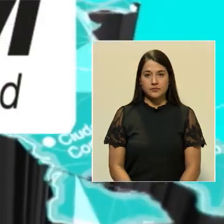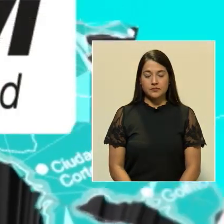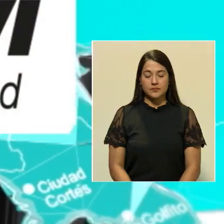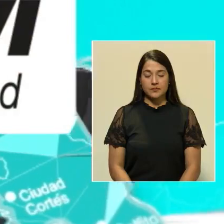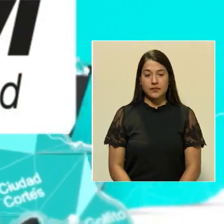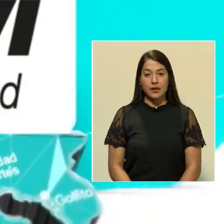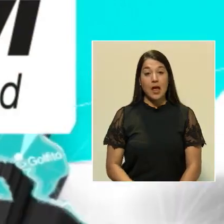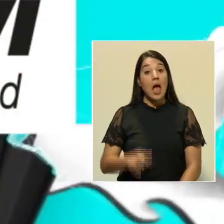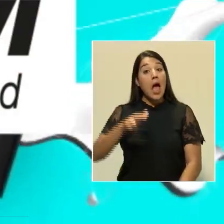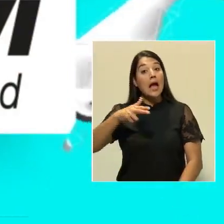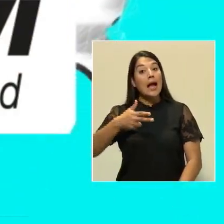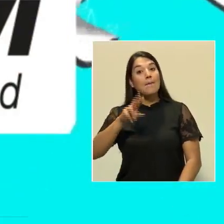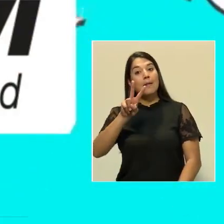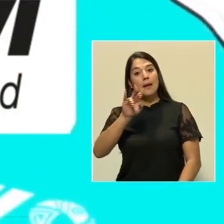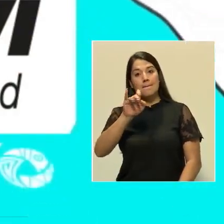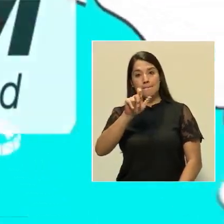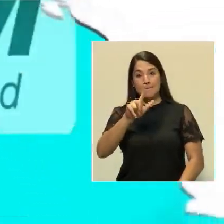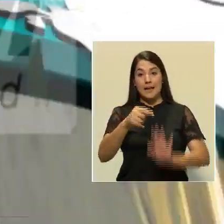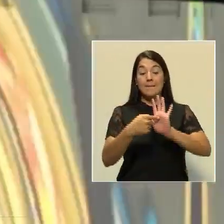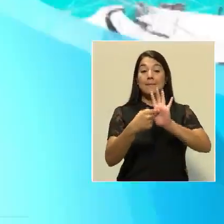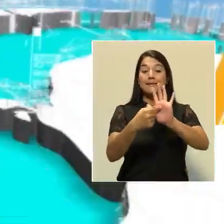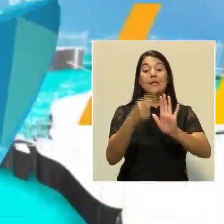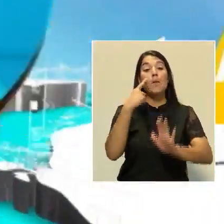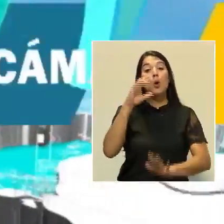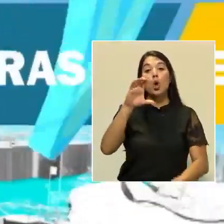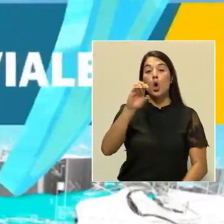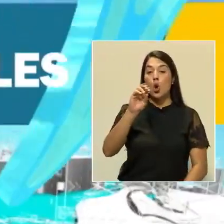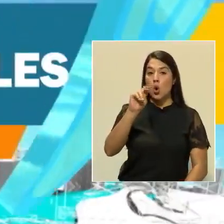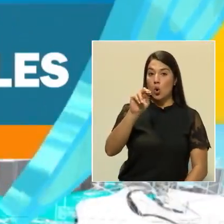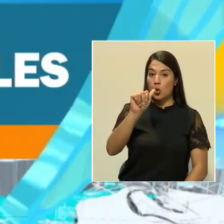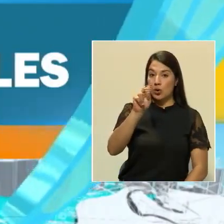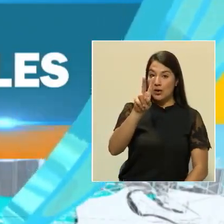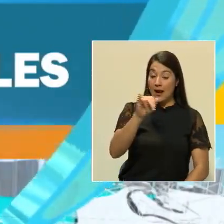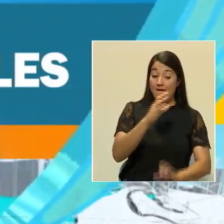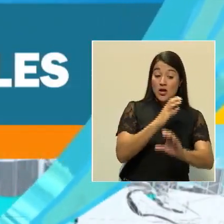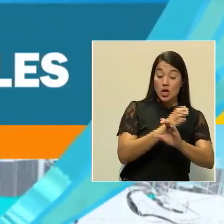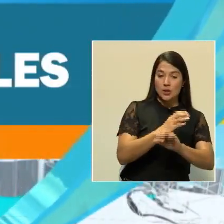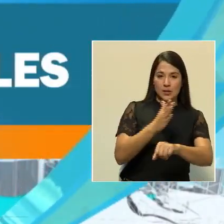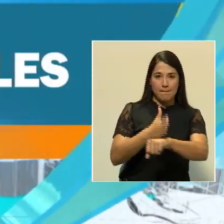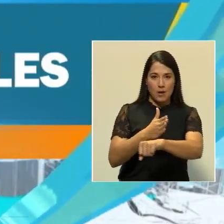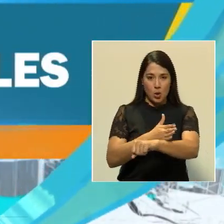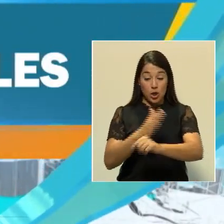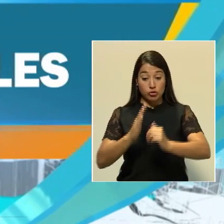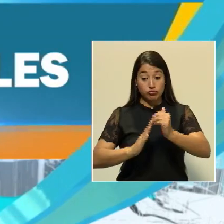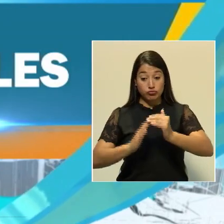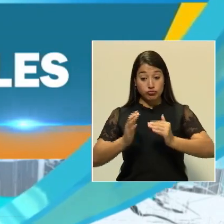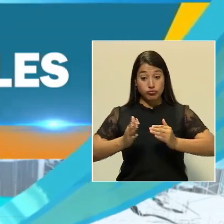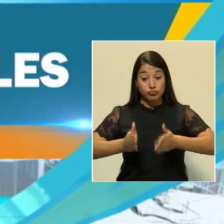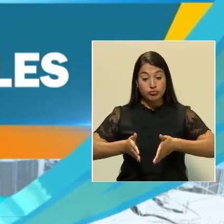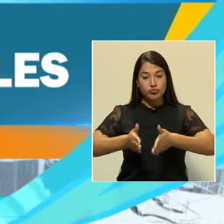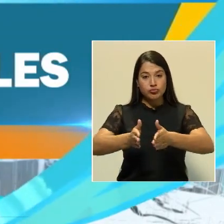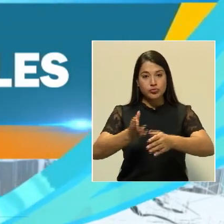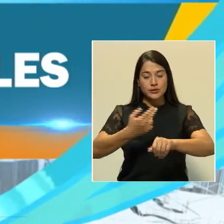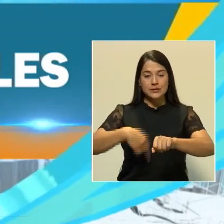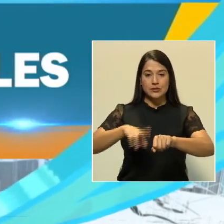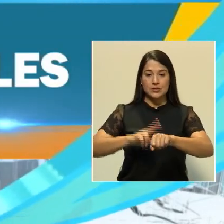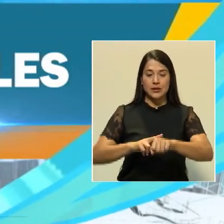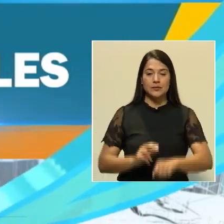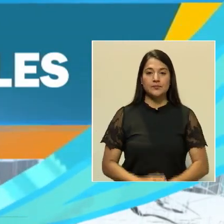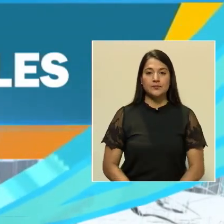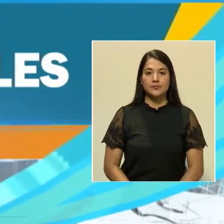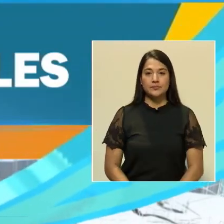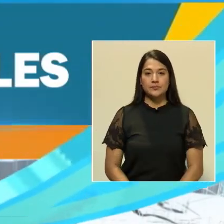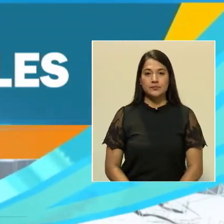La sección de cámaras viales fue presentada por CONAVI, conservando, mejorando y construyendo la red vial